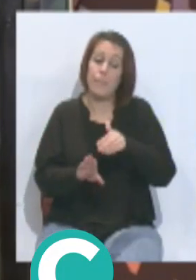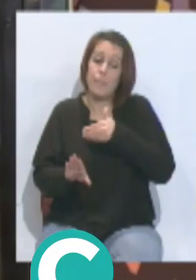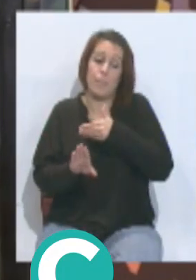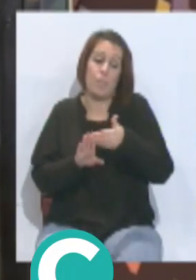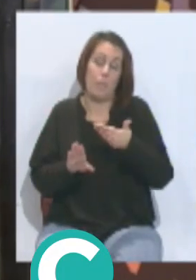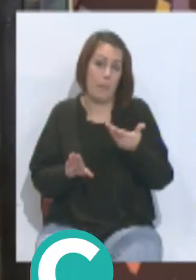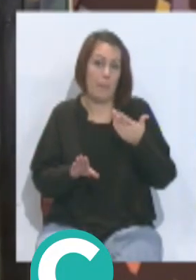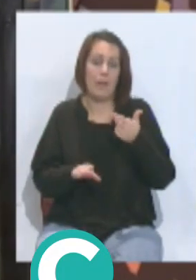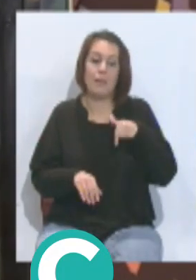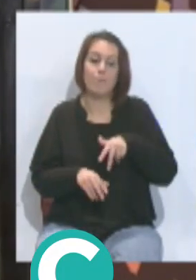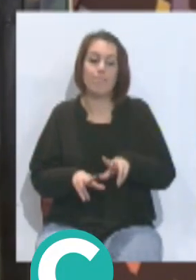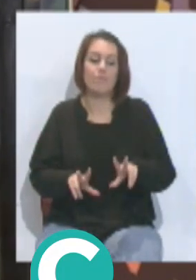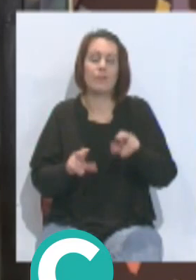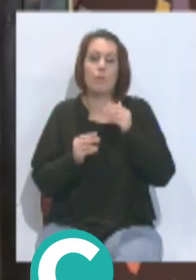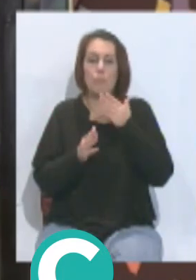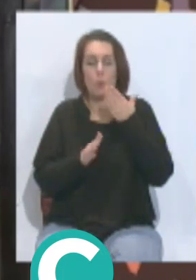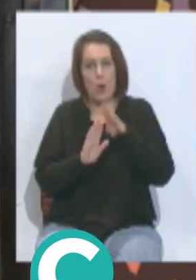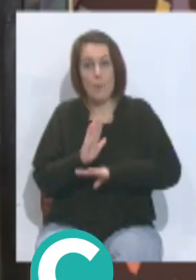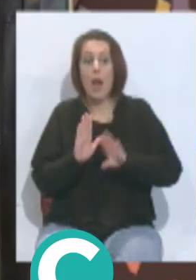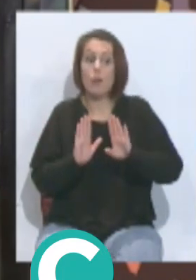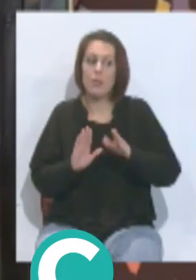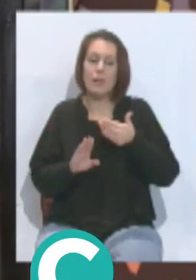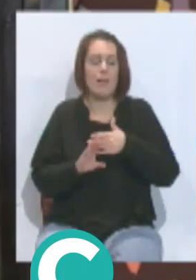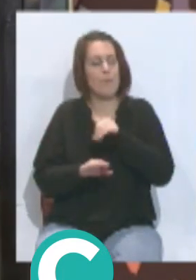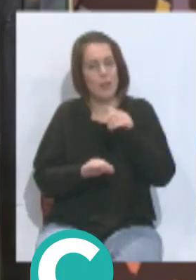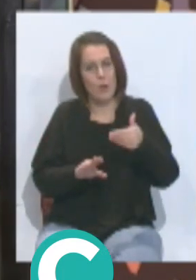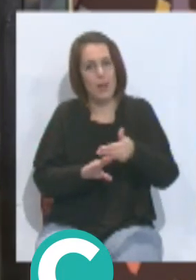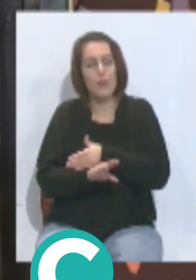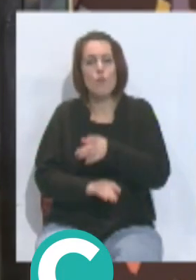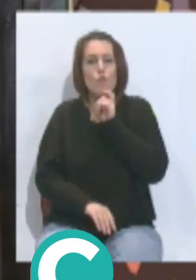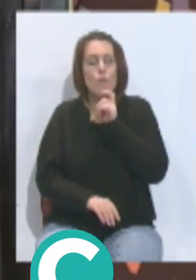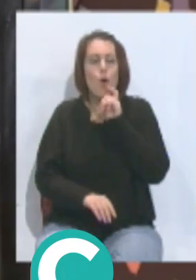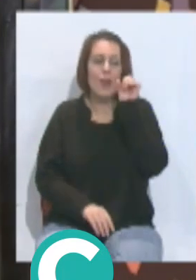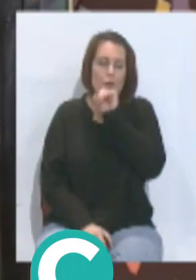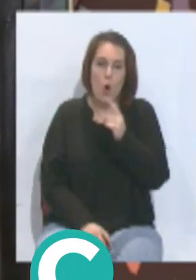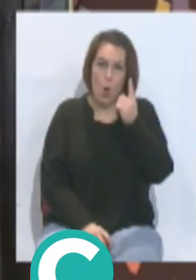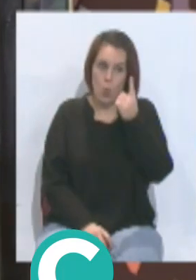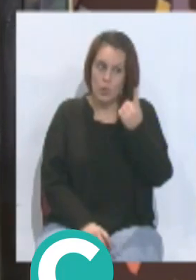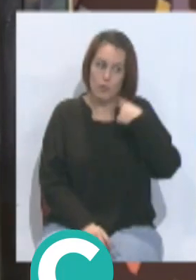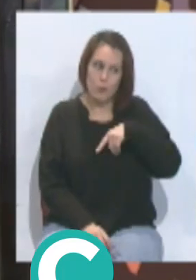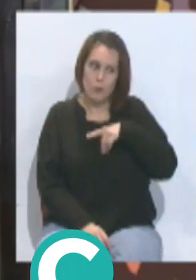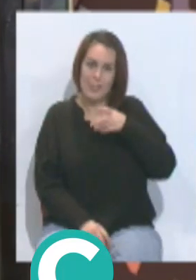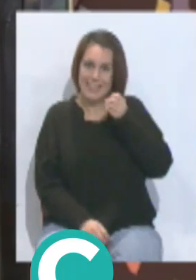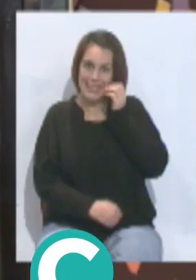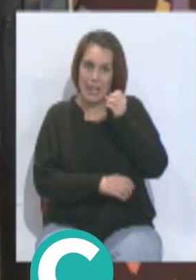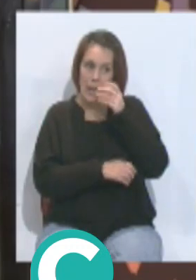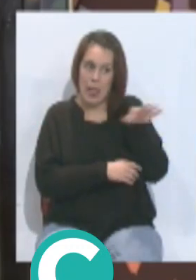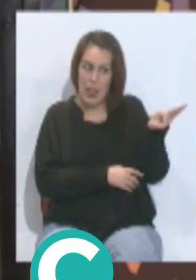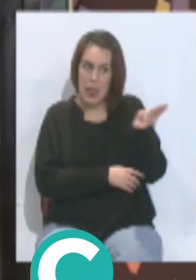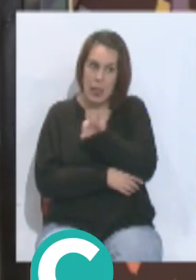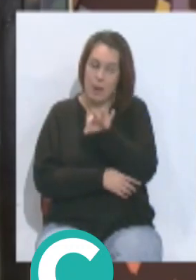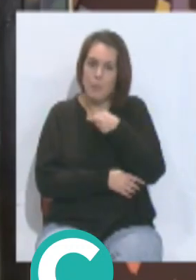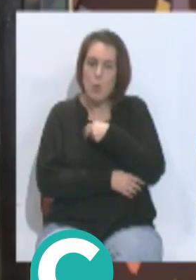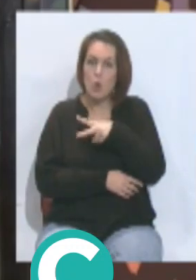aquí llegamos, aquí concluye el programa, aunque no sin antes despedirnos precisamente con una copla que extraemos de esa charla